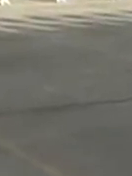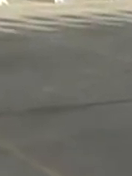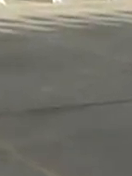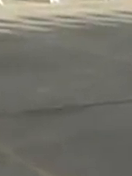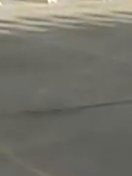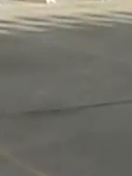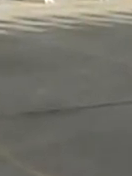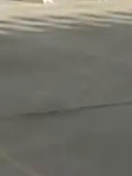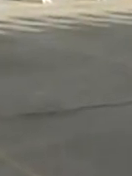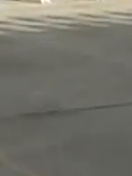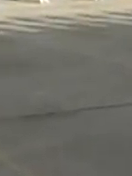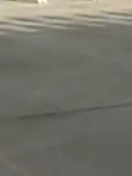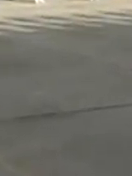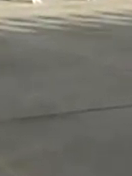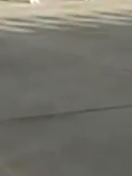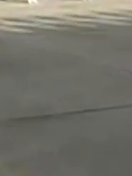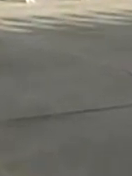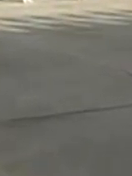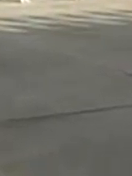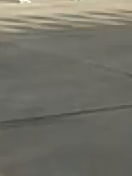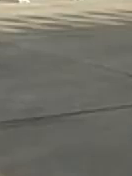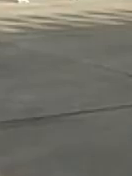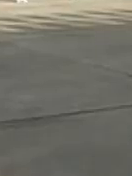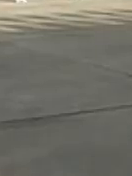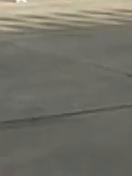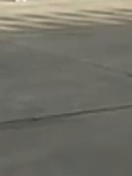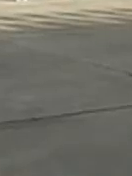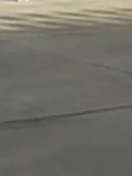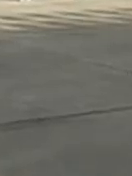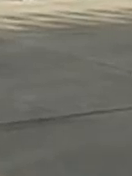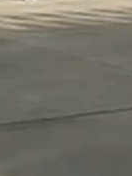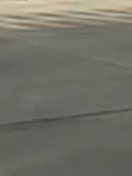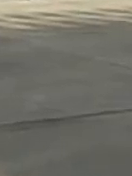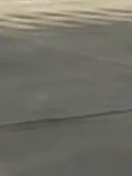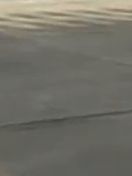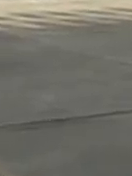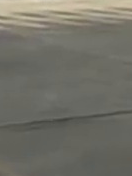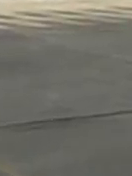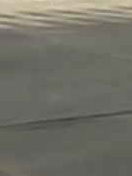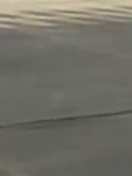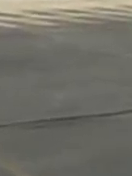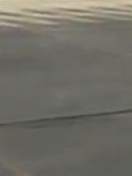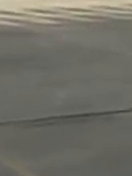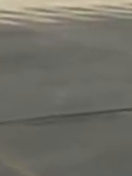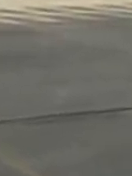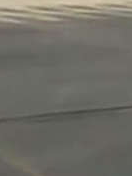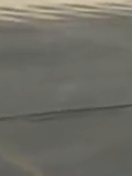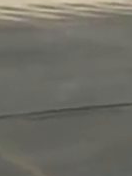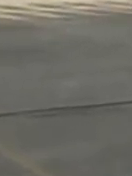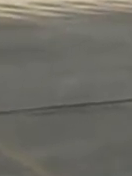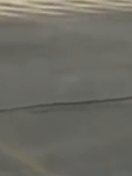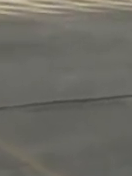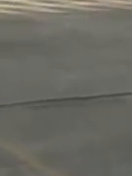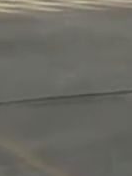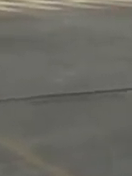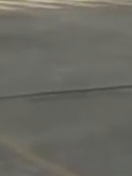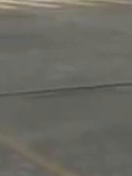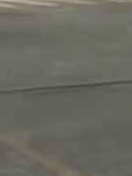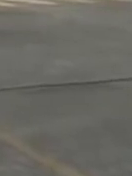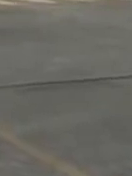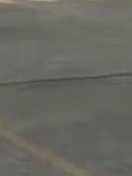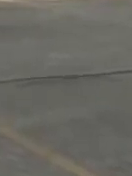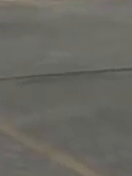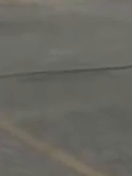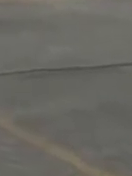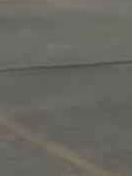música de Juan José Landaeta. En la voz de nuestro comandante supremo Hugo Chávez, interpretado por todo el personal asistente